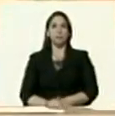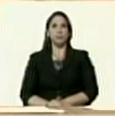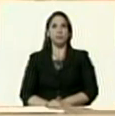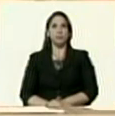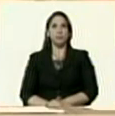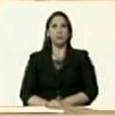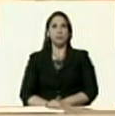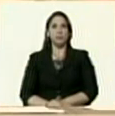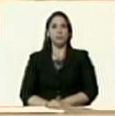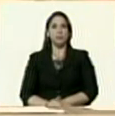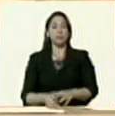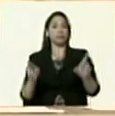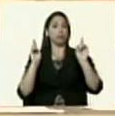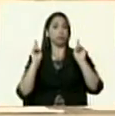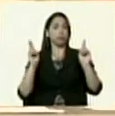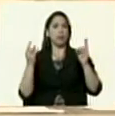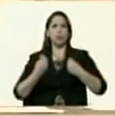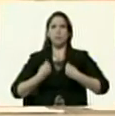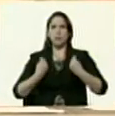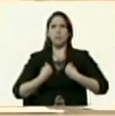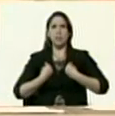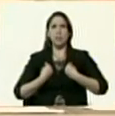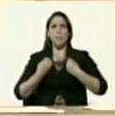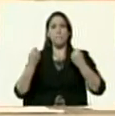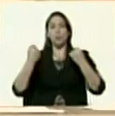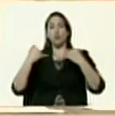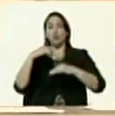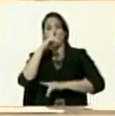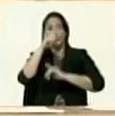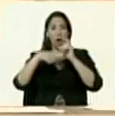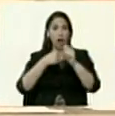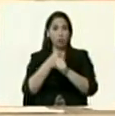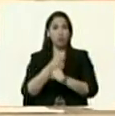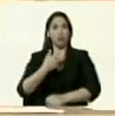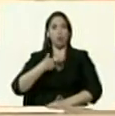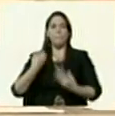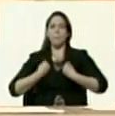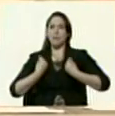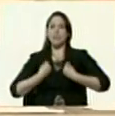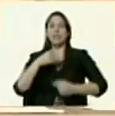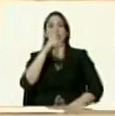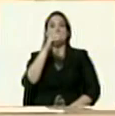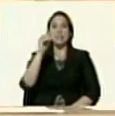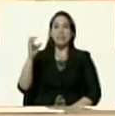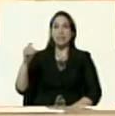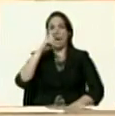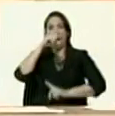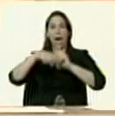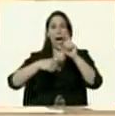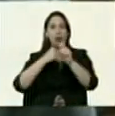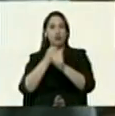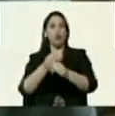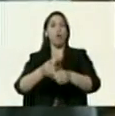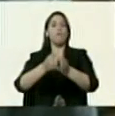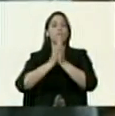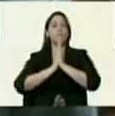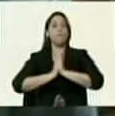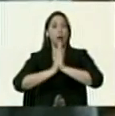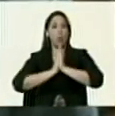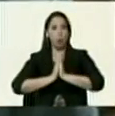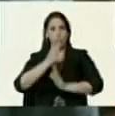2019. Aspiro a vivir muchos años, 100 años por lo menos, Aristóbulo, con el favor de Dios y sus bendiciones.